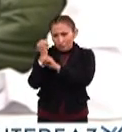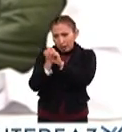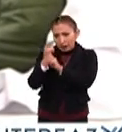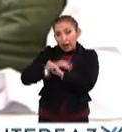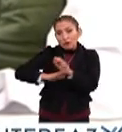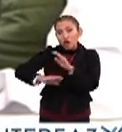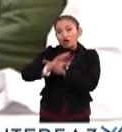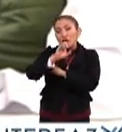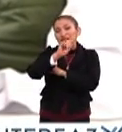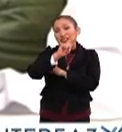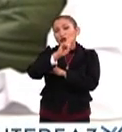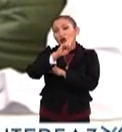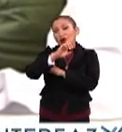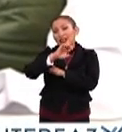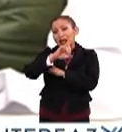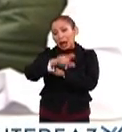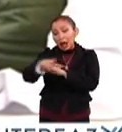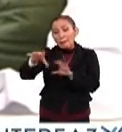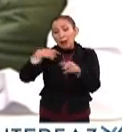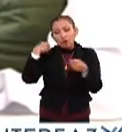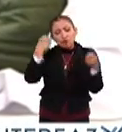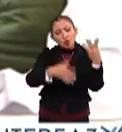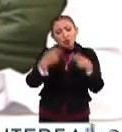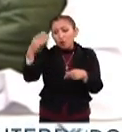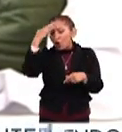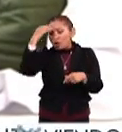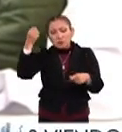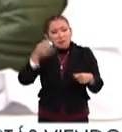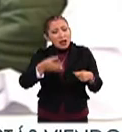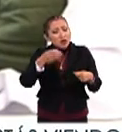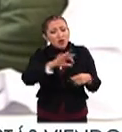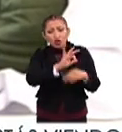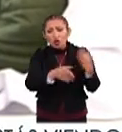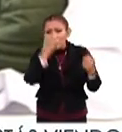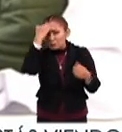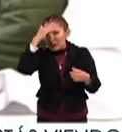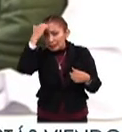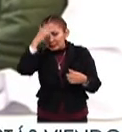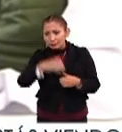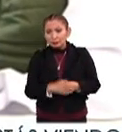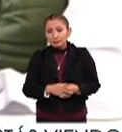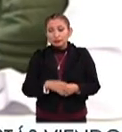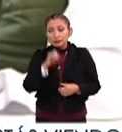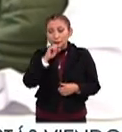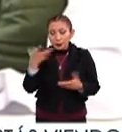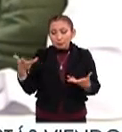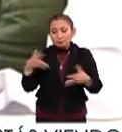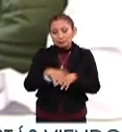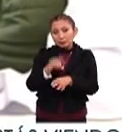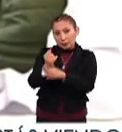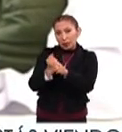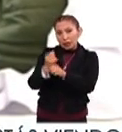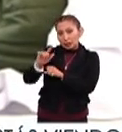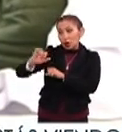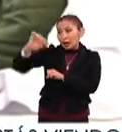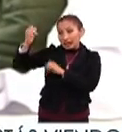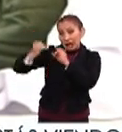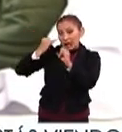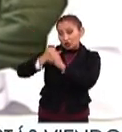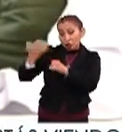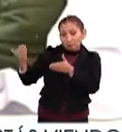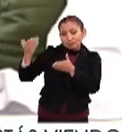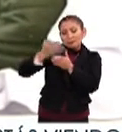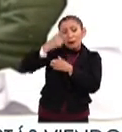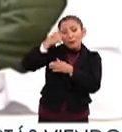investigación del Fondo Sectorial, compartiendo todos sus conocimientos y todas sus experiencias. También integramos investigadores a nivel